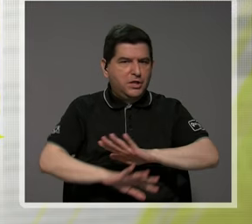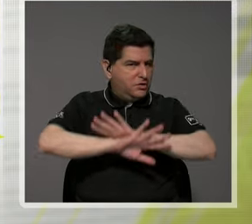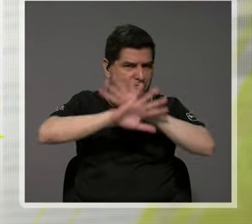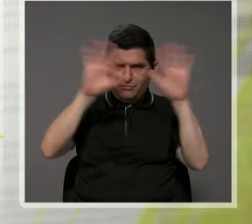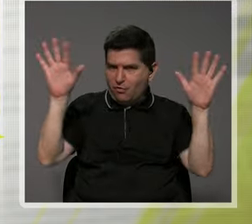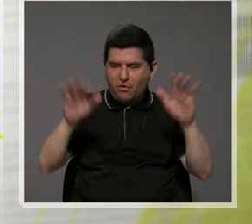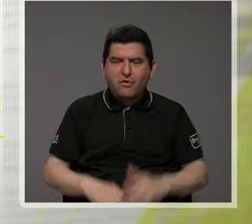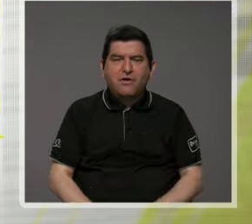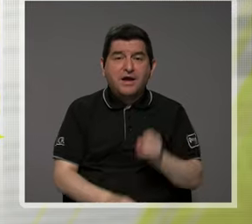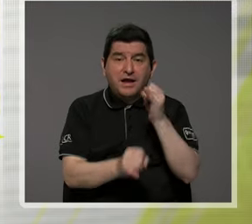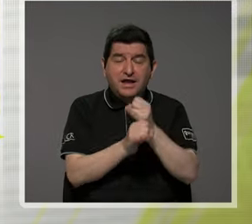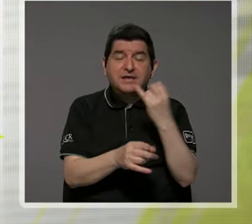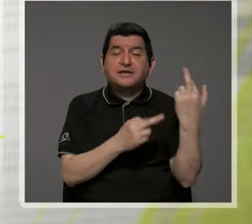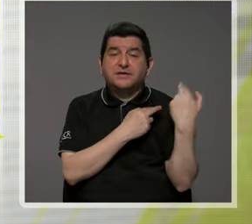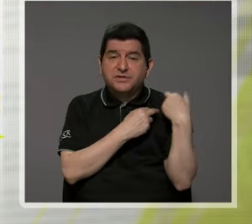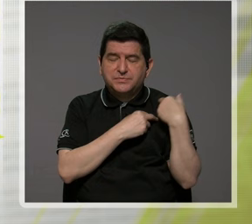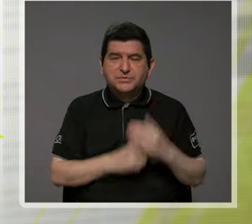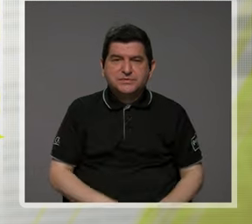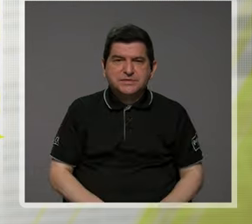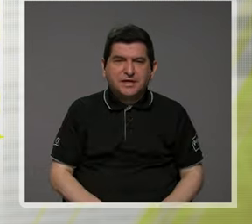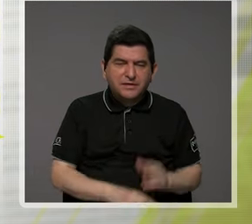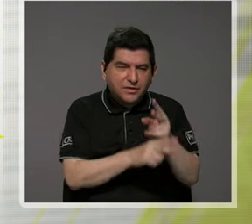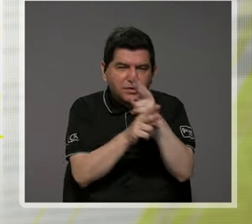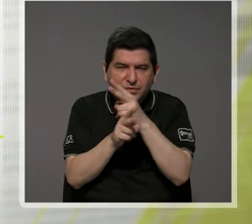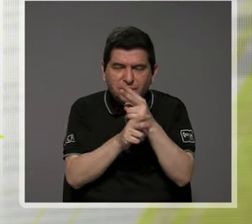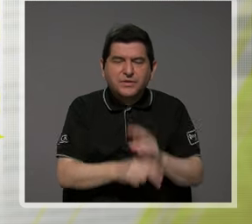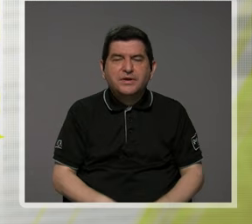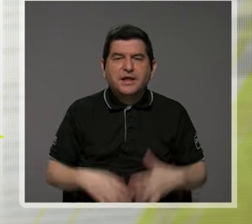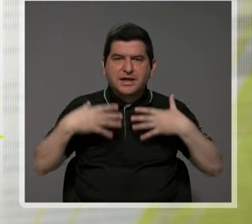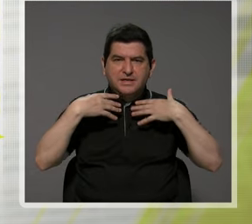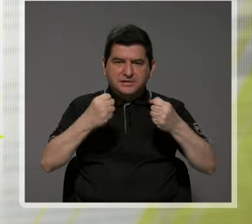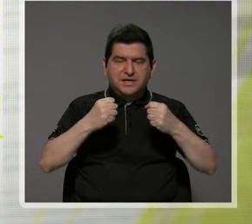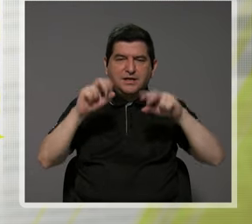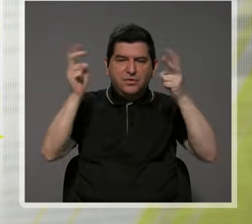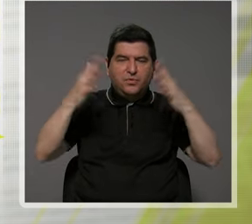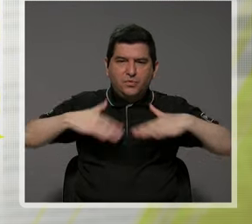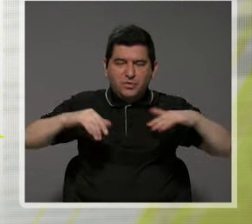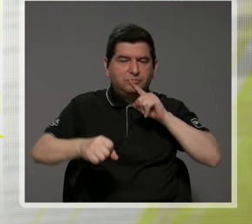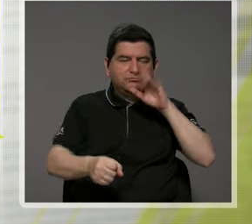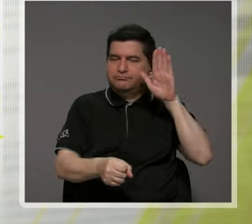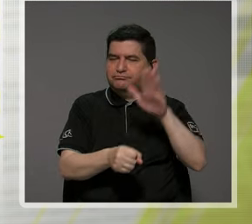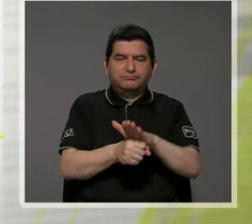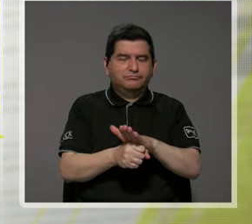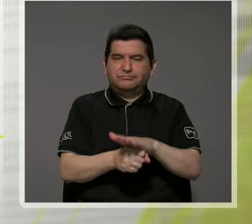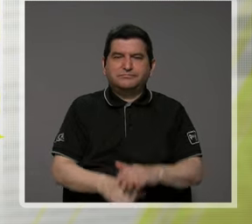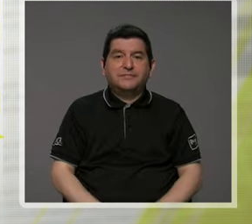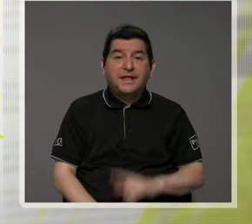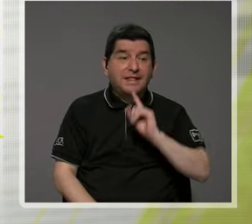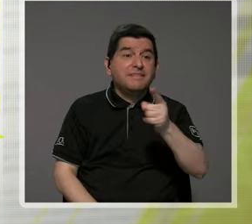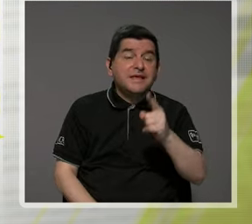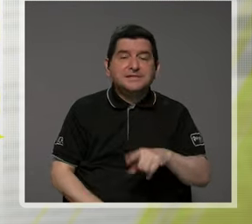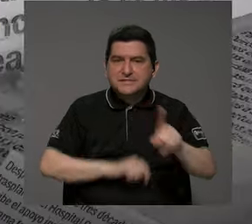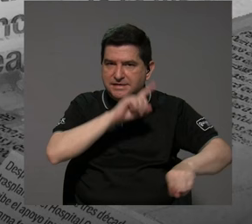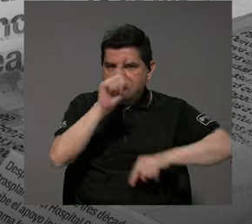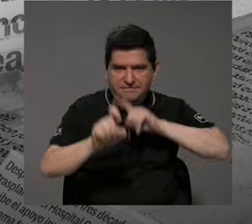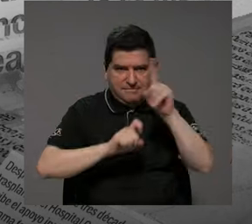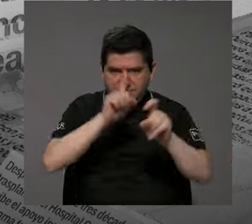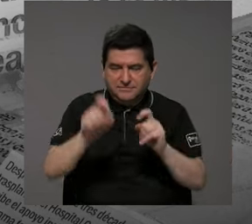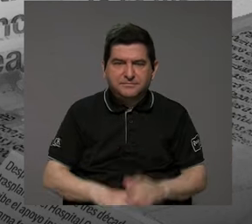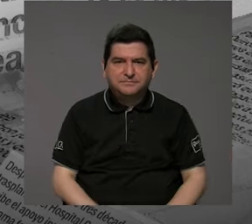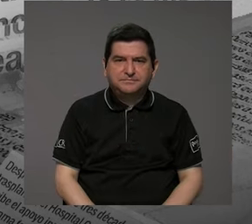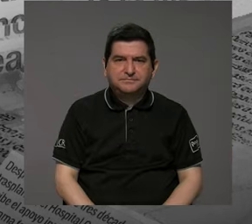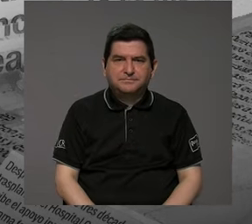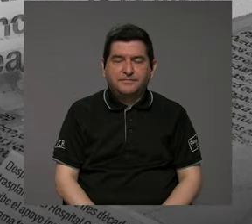instituciones encargadas de velar por la salud y el tema ambiental tampoco están cumpliendo eso es lo que nos dice la encuesta y